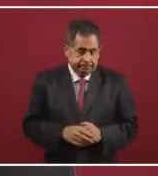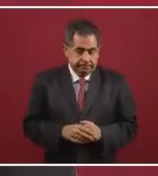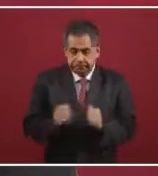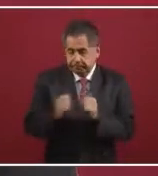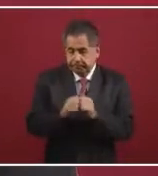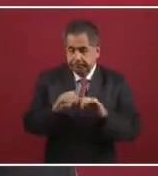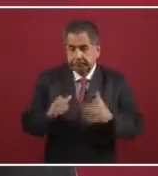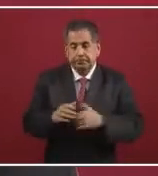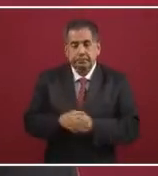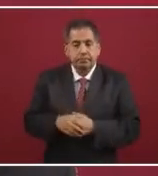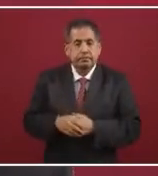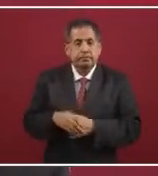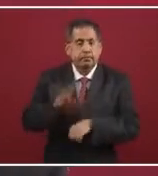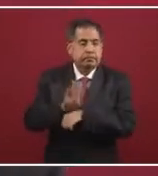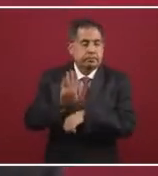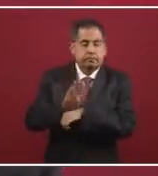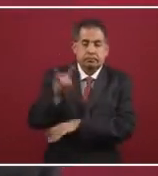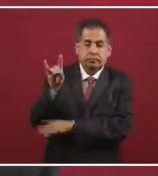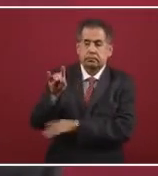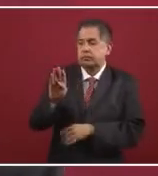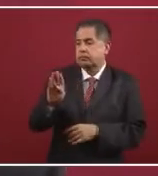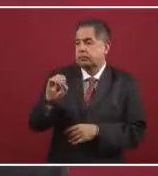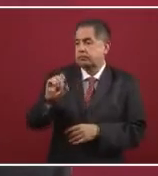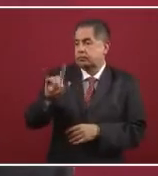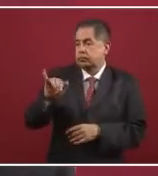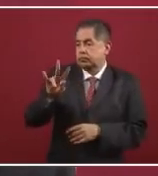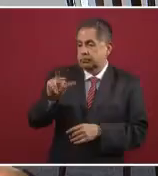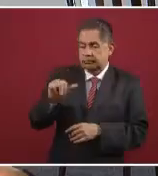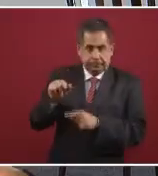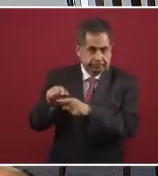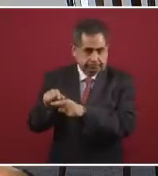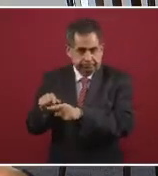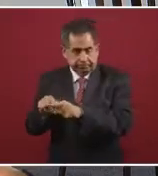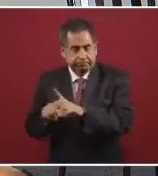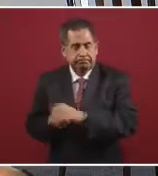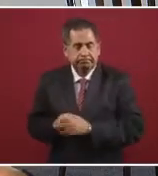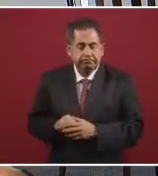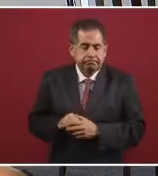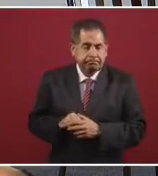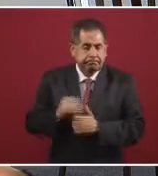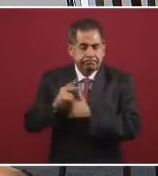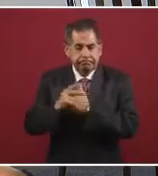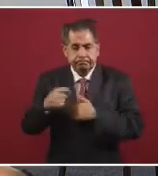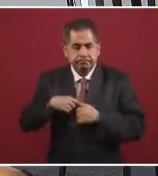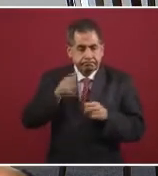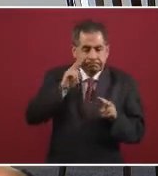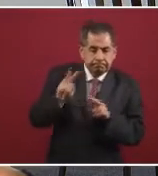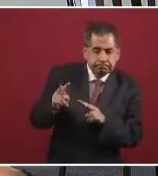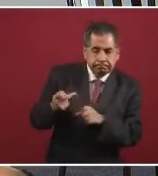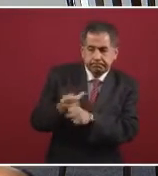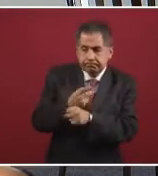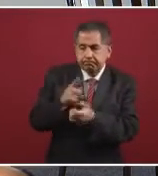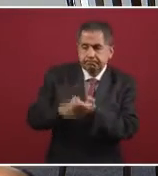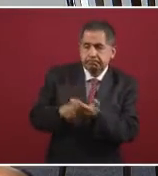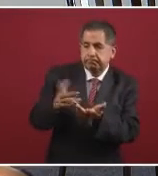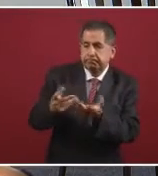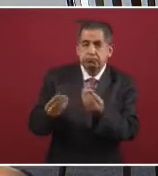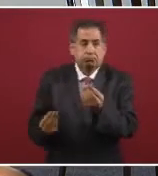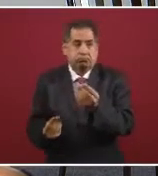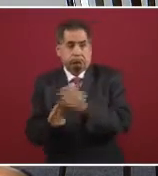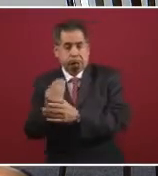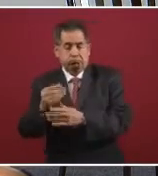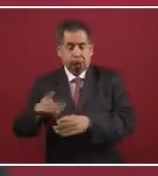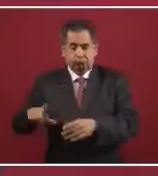con Bolivia, pues estaremos muy pendientes de los acontecimientos del día de hoy y de qué tipo de gobierno se